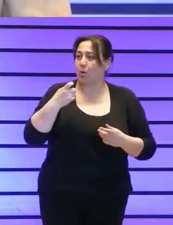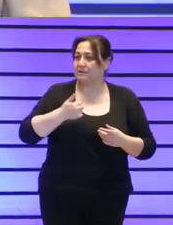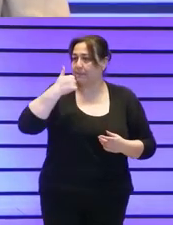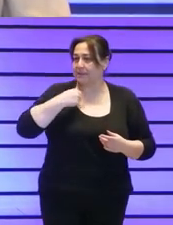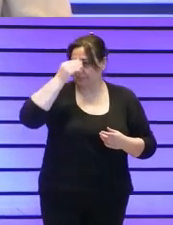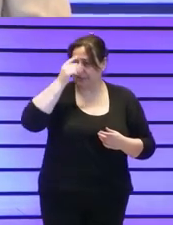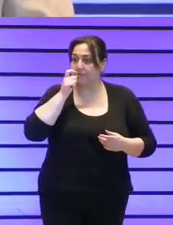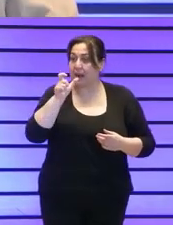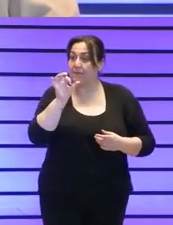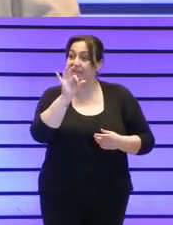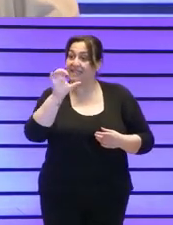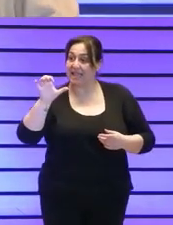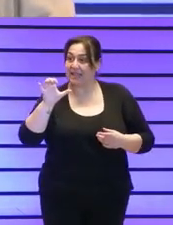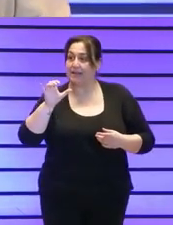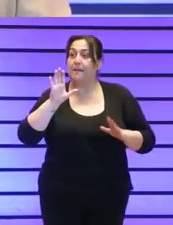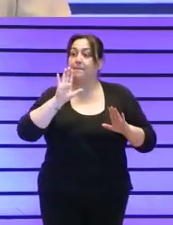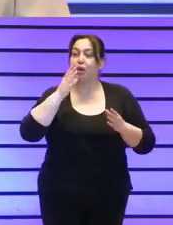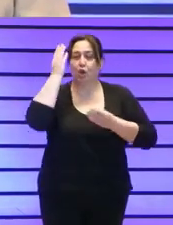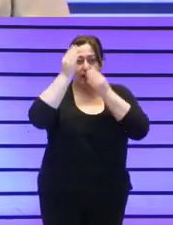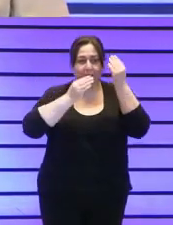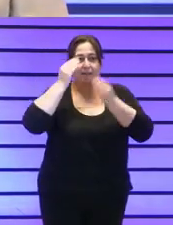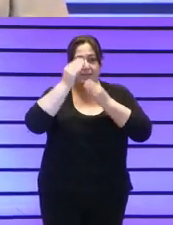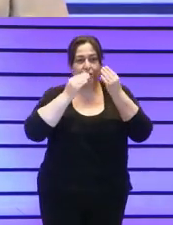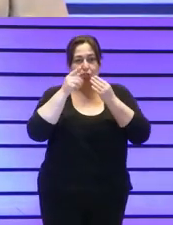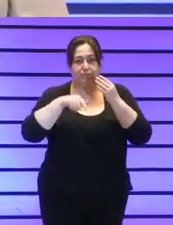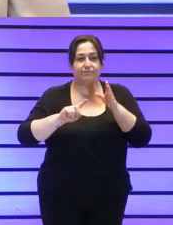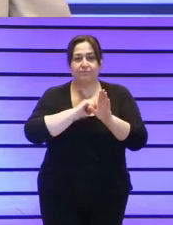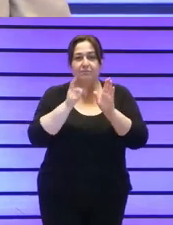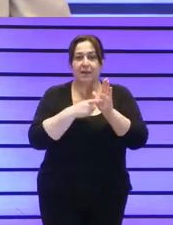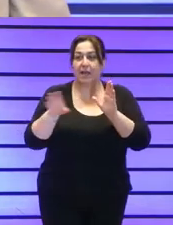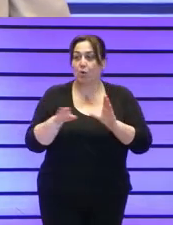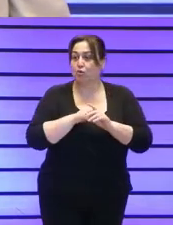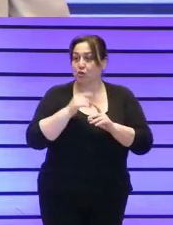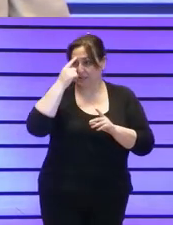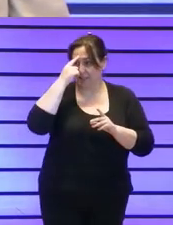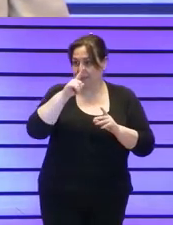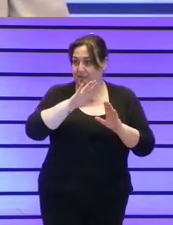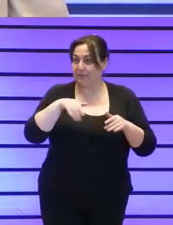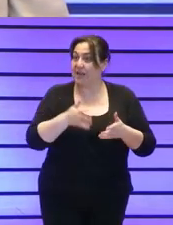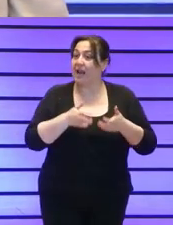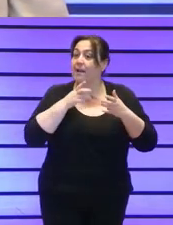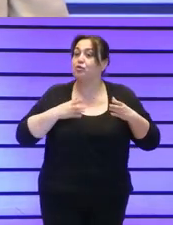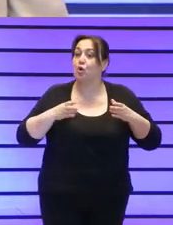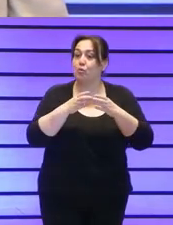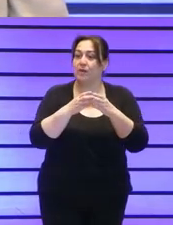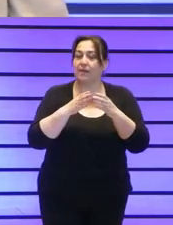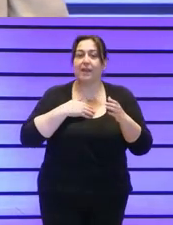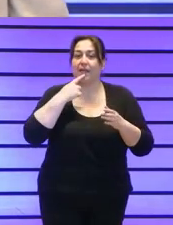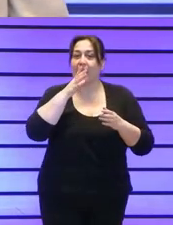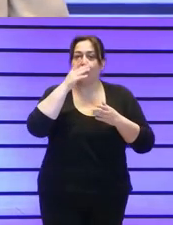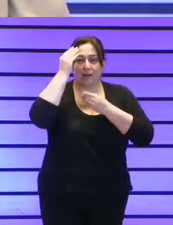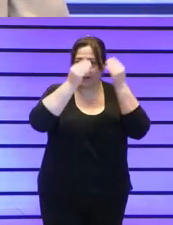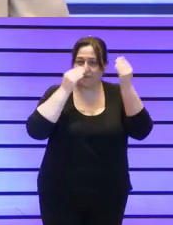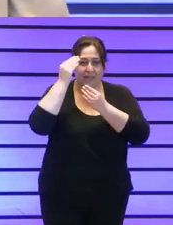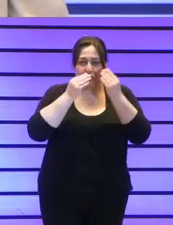pero en la reflexión que en la Confederación en plena inclusión pues tuvimos en Valencia, sabéis que es ganamos en comunidad, o sea que estamos en plena reflexión sobre ese